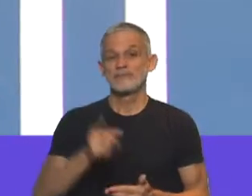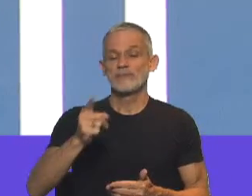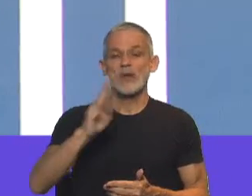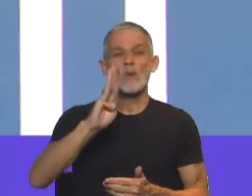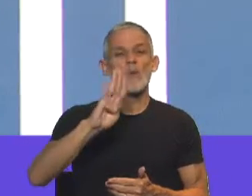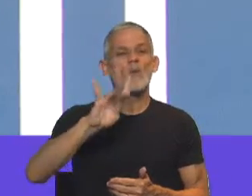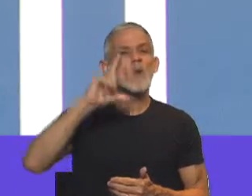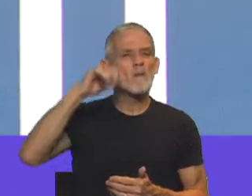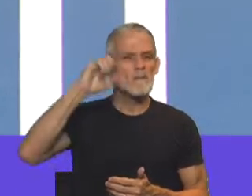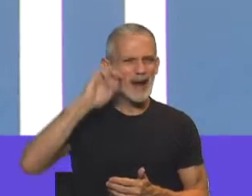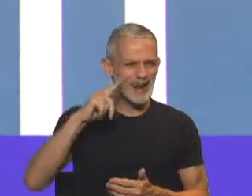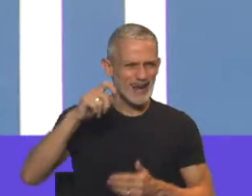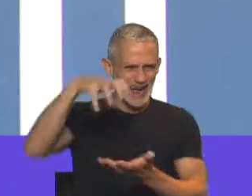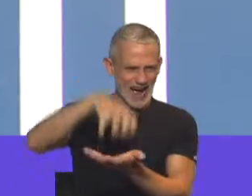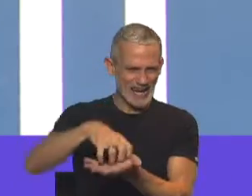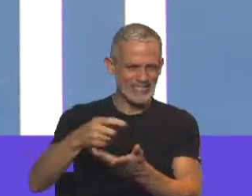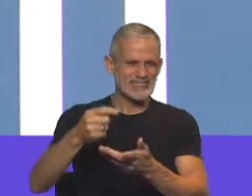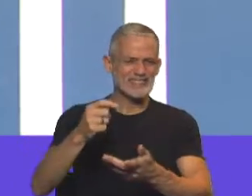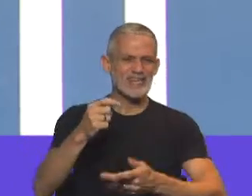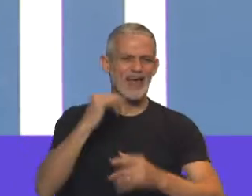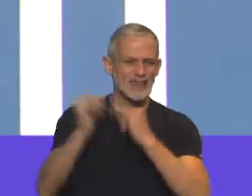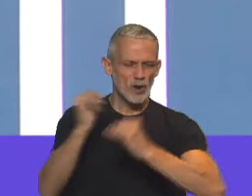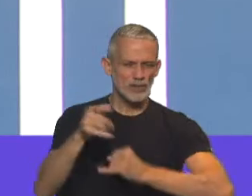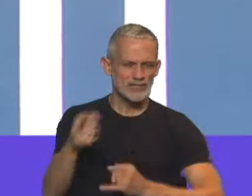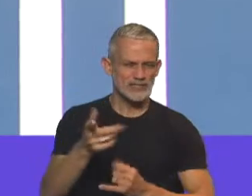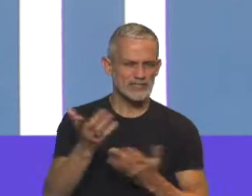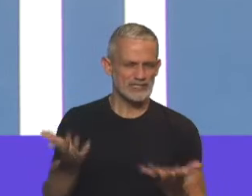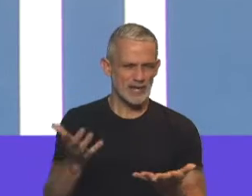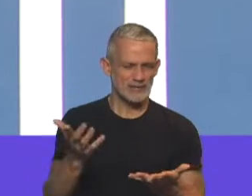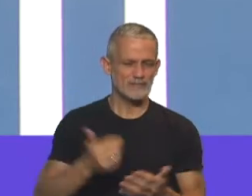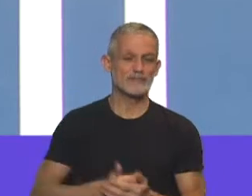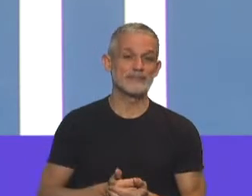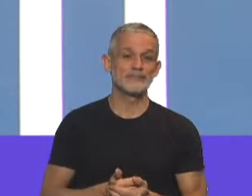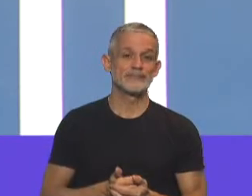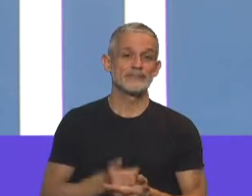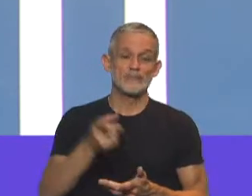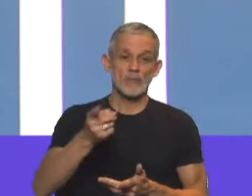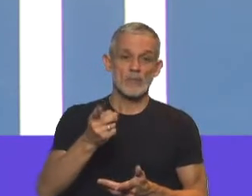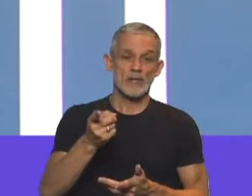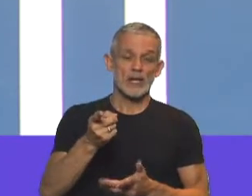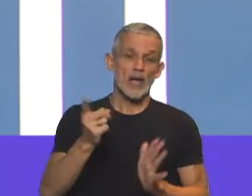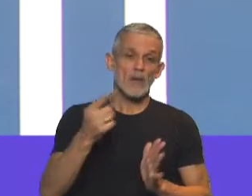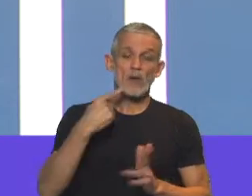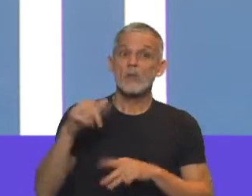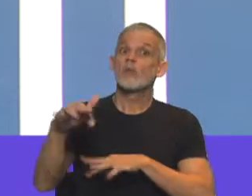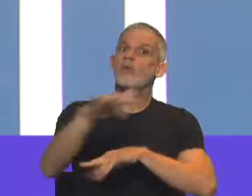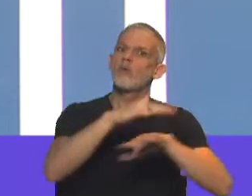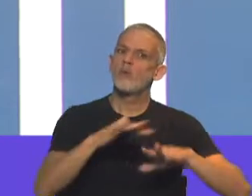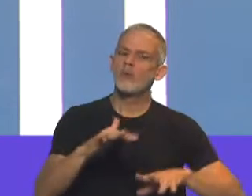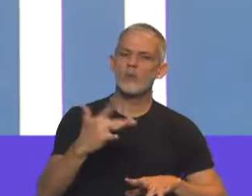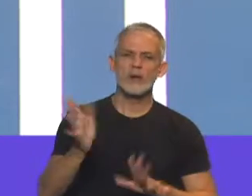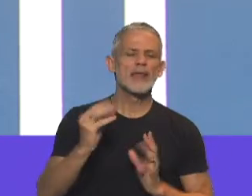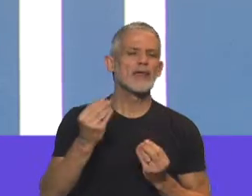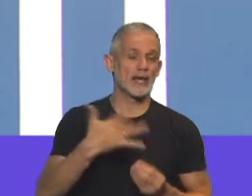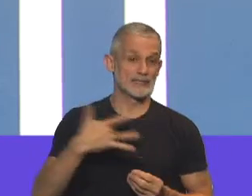es una agencia muy importante e internacional cruzada de intereses naturalmente y había tirado la versión de que la señora